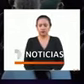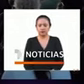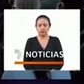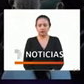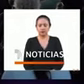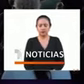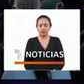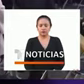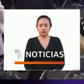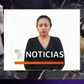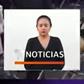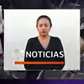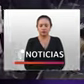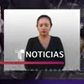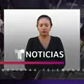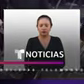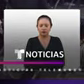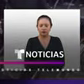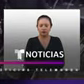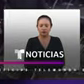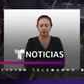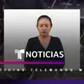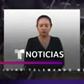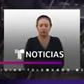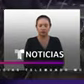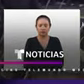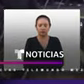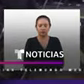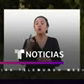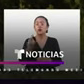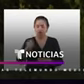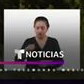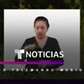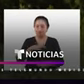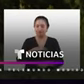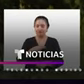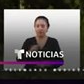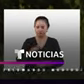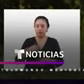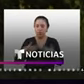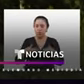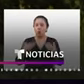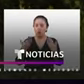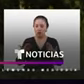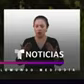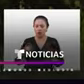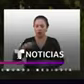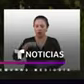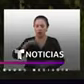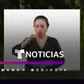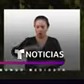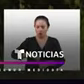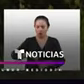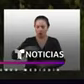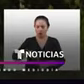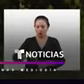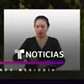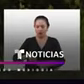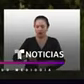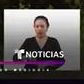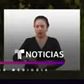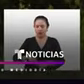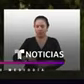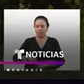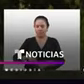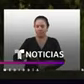en la Ciudad de México Bueno pues ahora la jefa de gobierno de la capital Claudia Claudia sheinbaum ha acudido a los familiares de